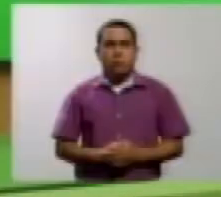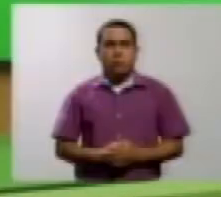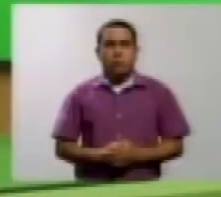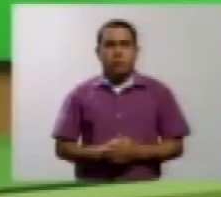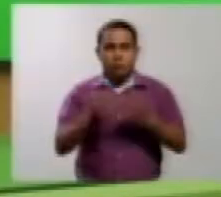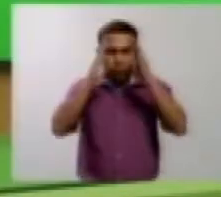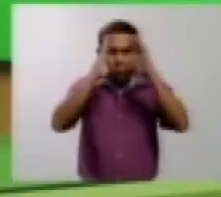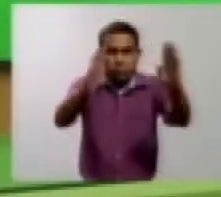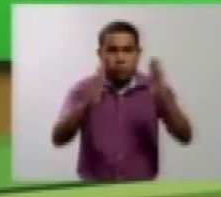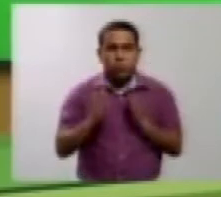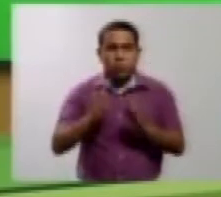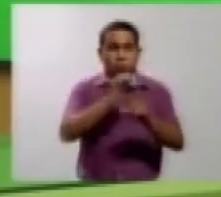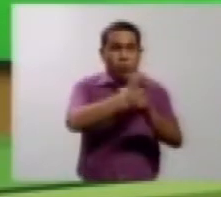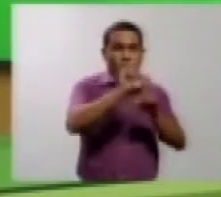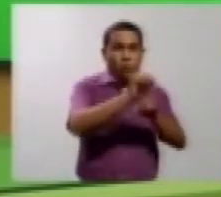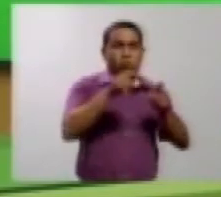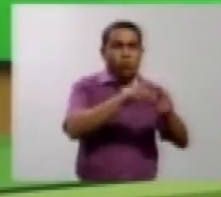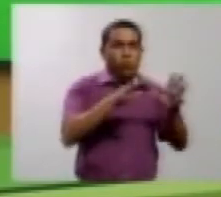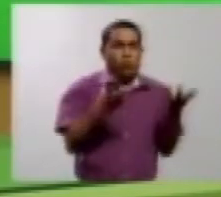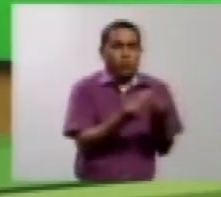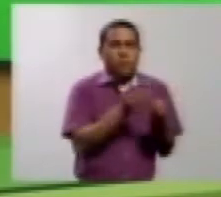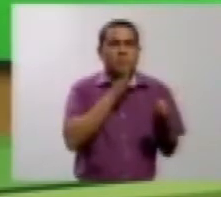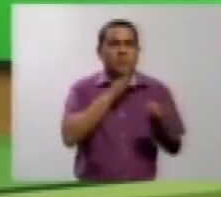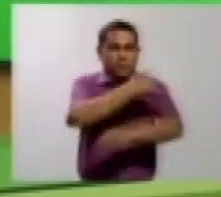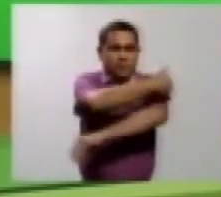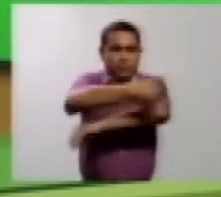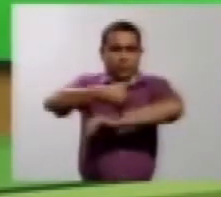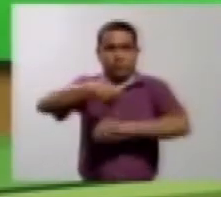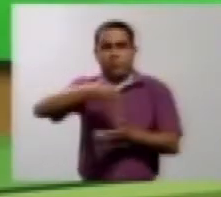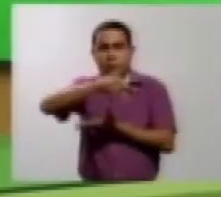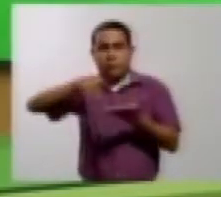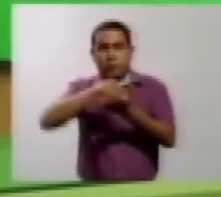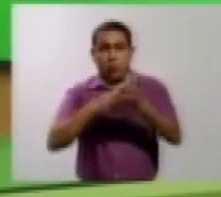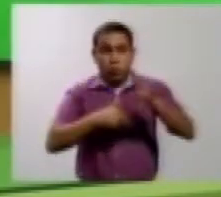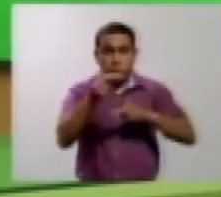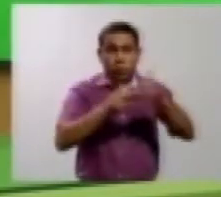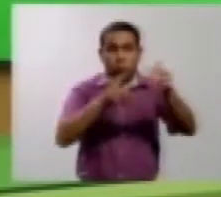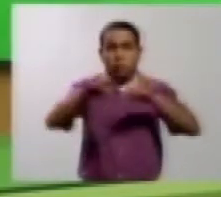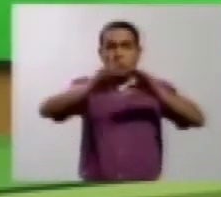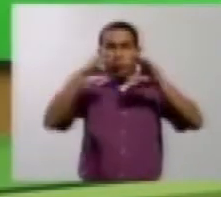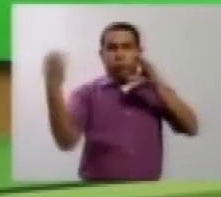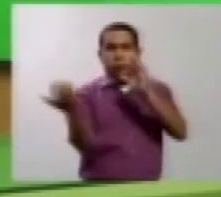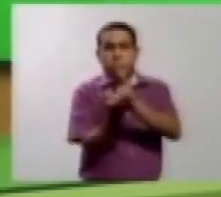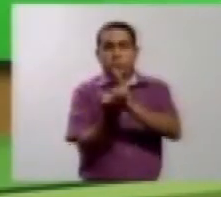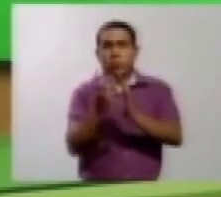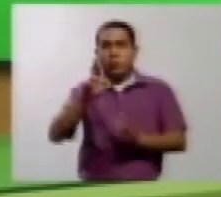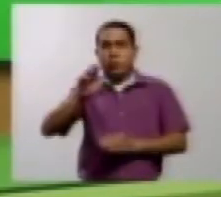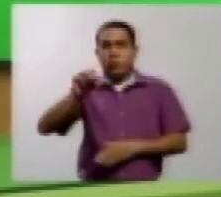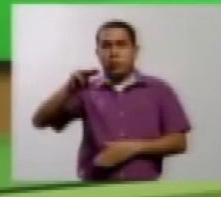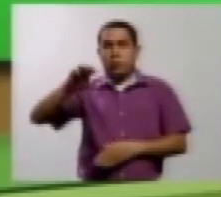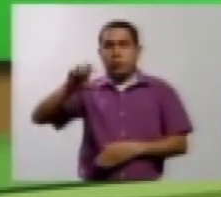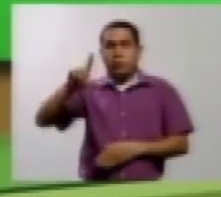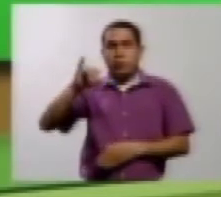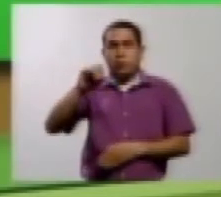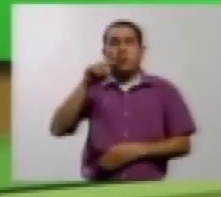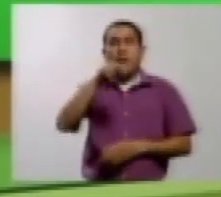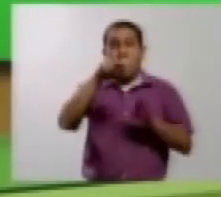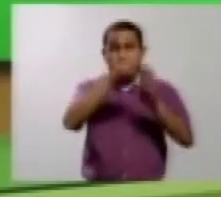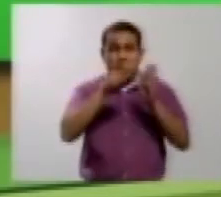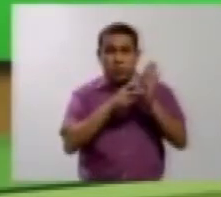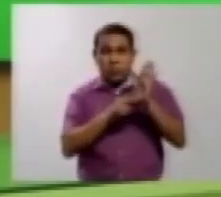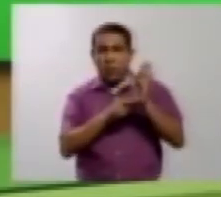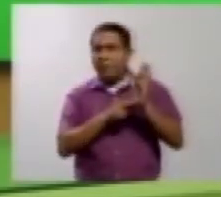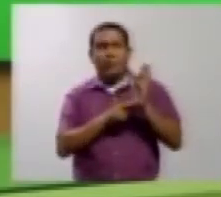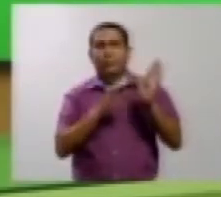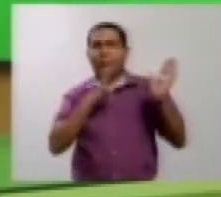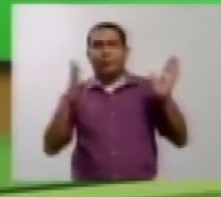Muchísima atención, la Sociedad de Arquitectos del Atlántico sostiene que en la construcción del Estadio Romelio Martínez de Barranquilla hay fallas y violaciones a las